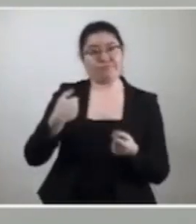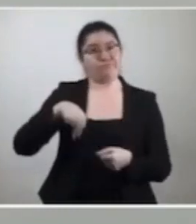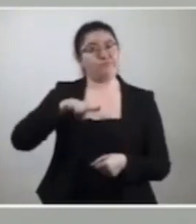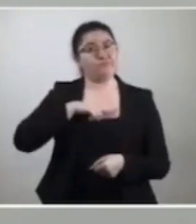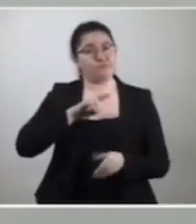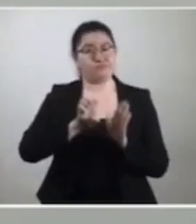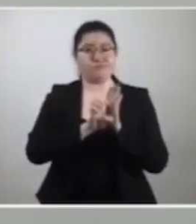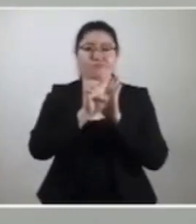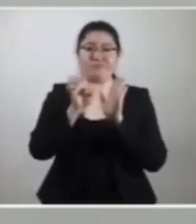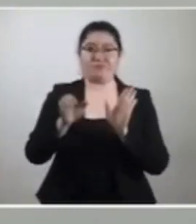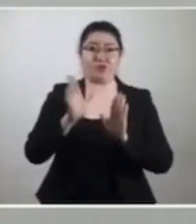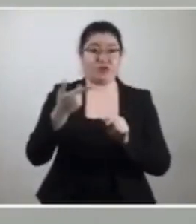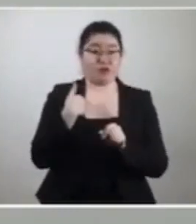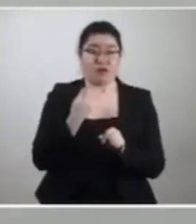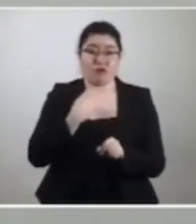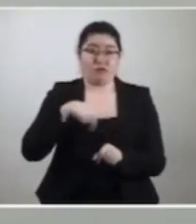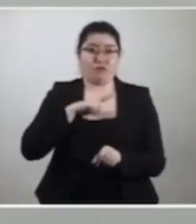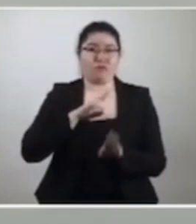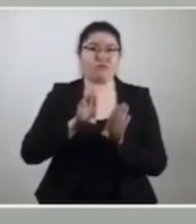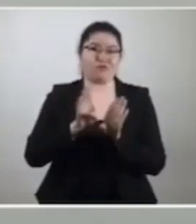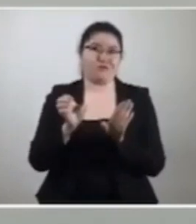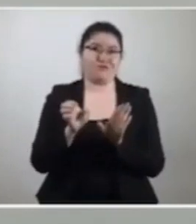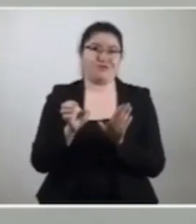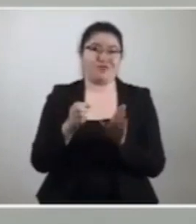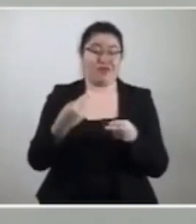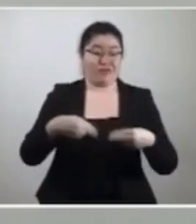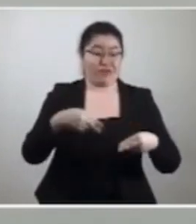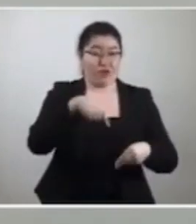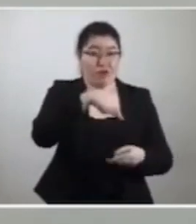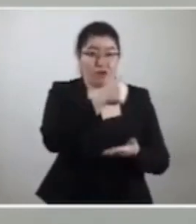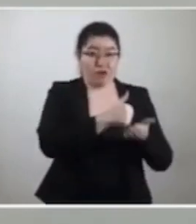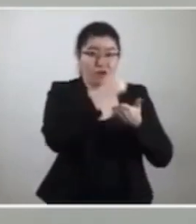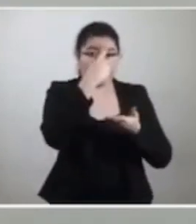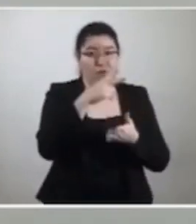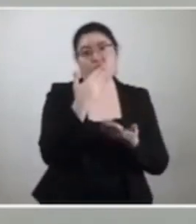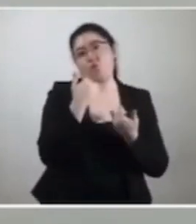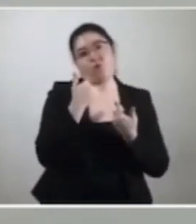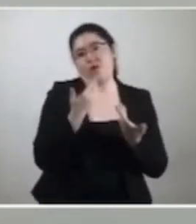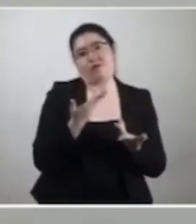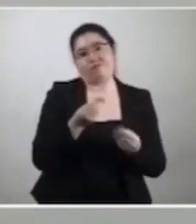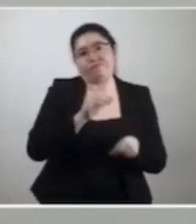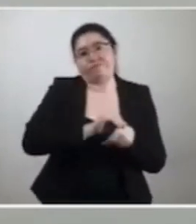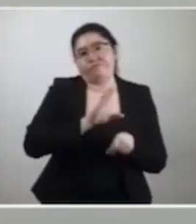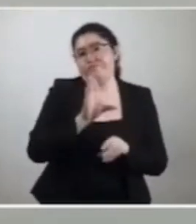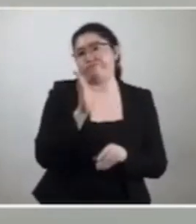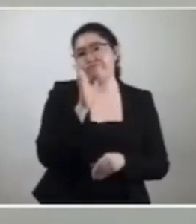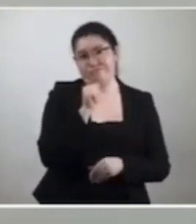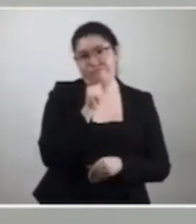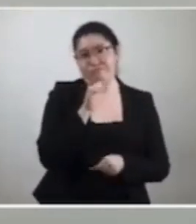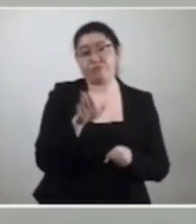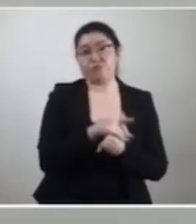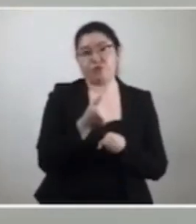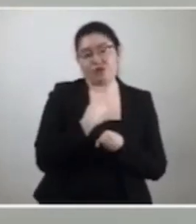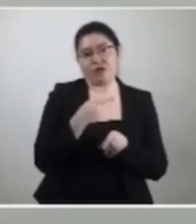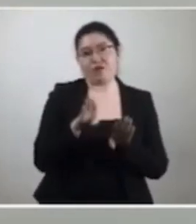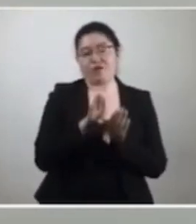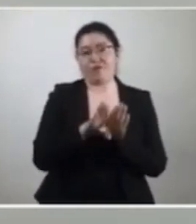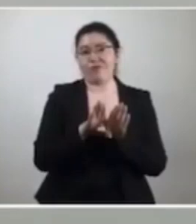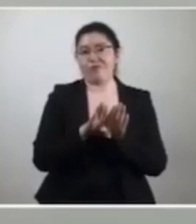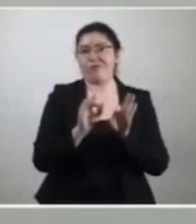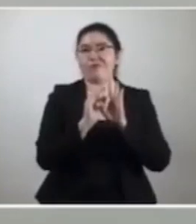por ejemplo, pues que ya no se van a poder poner más de esos negocios en la Ciudad de México, porque podemos instaurar un